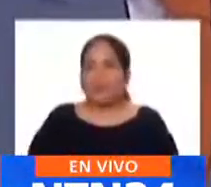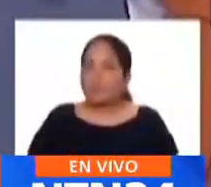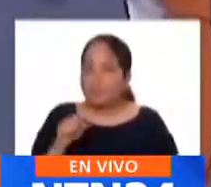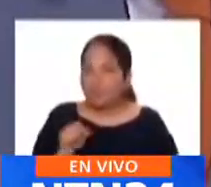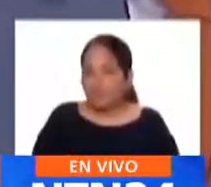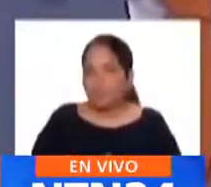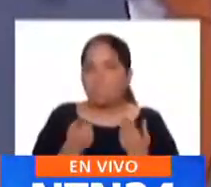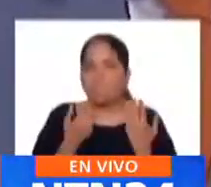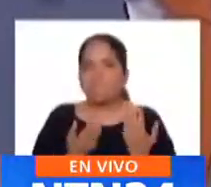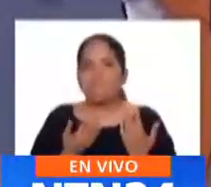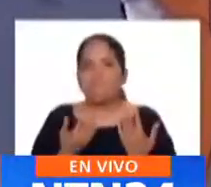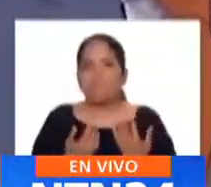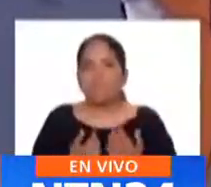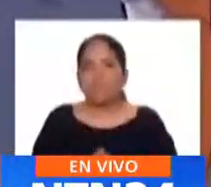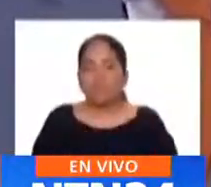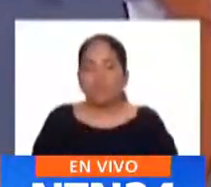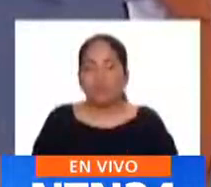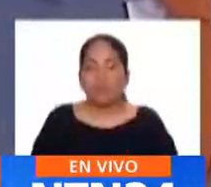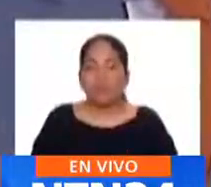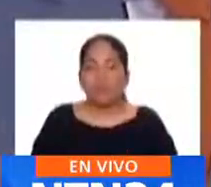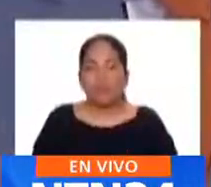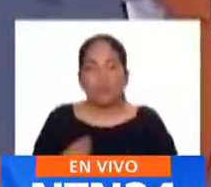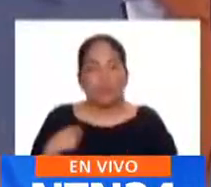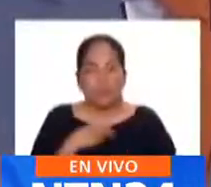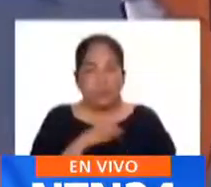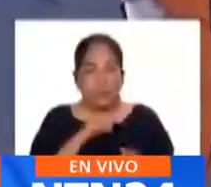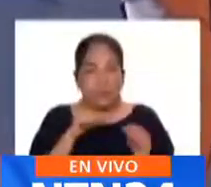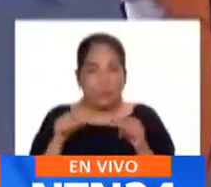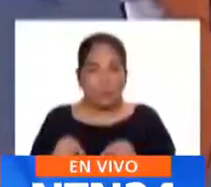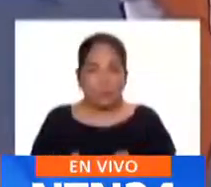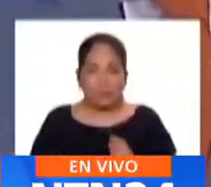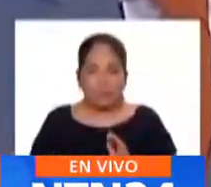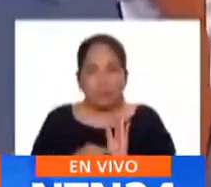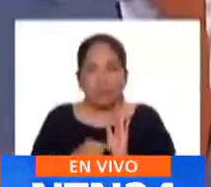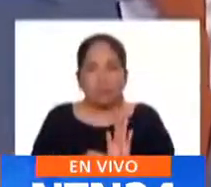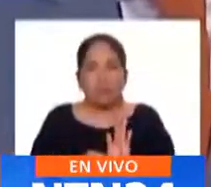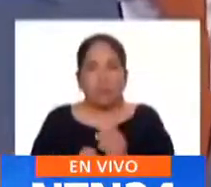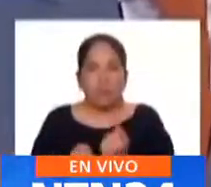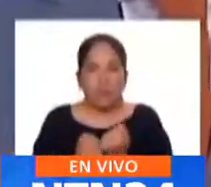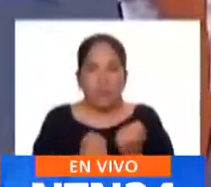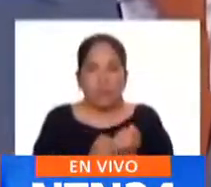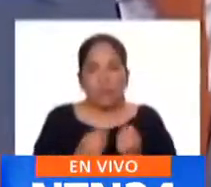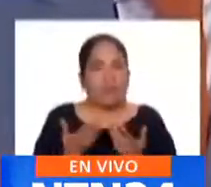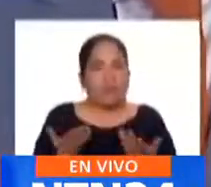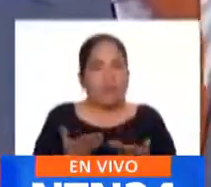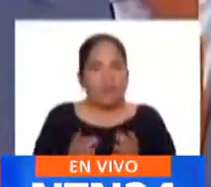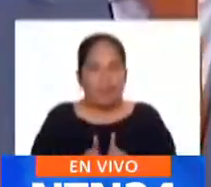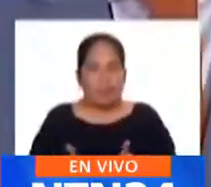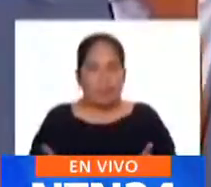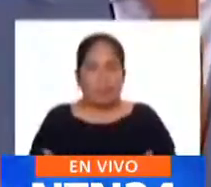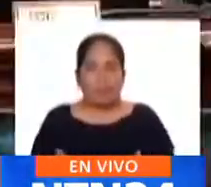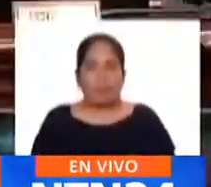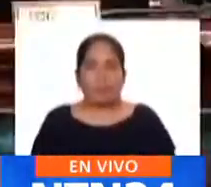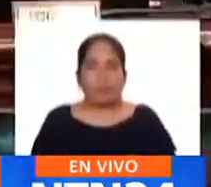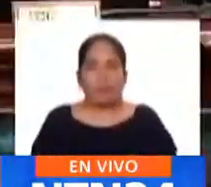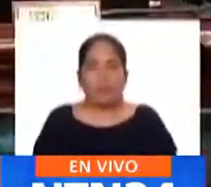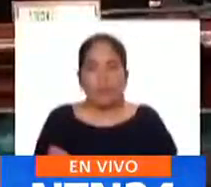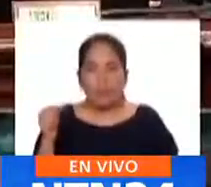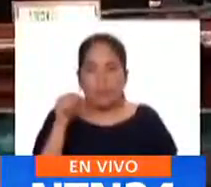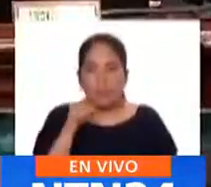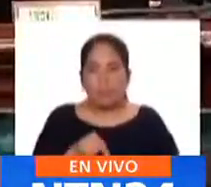Tenemos finalmente que decirle que estamos acá dándole soporte a la democracia, que estamos